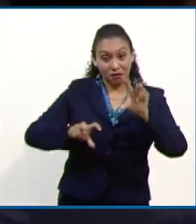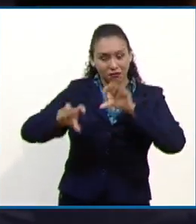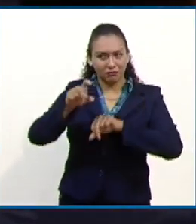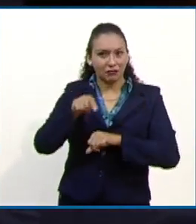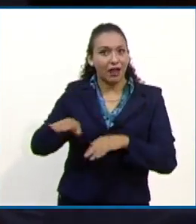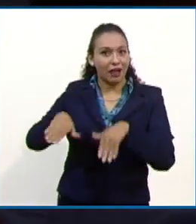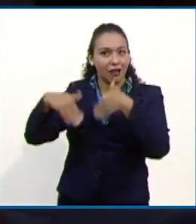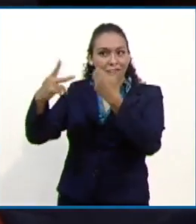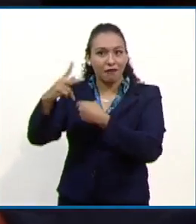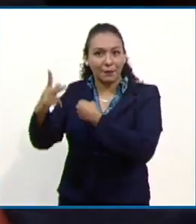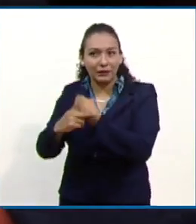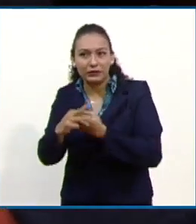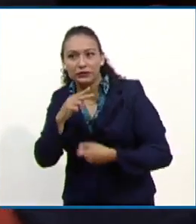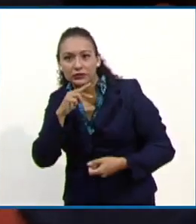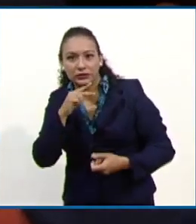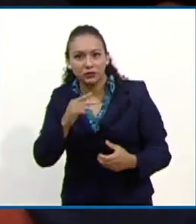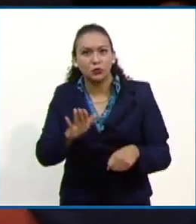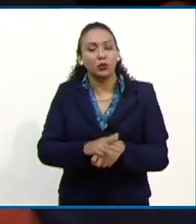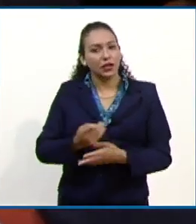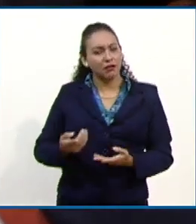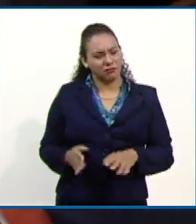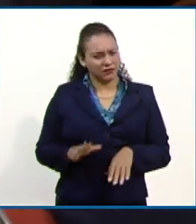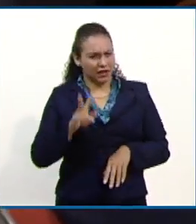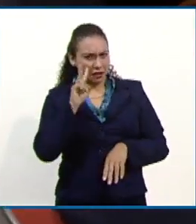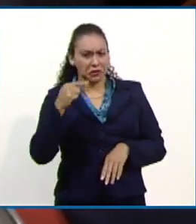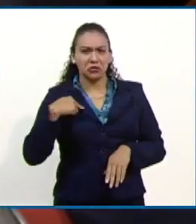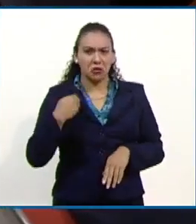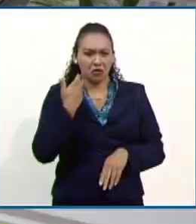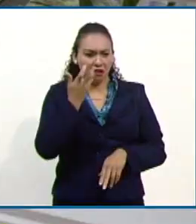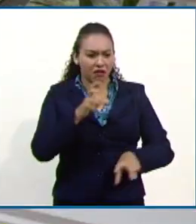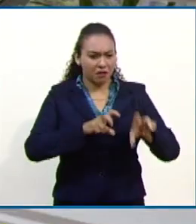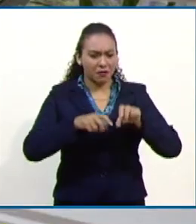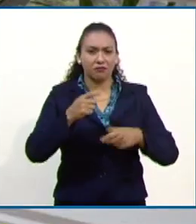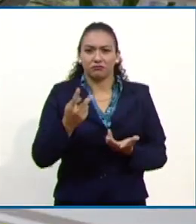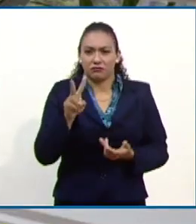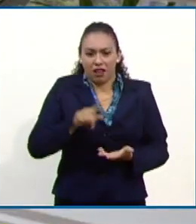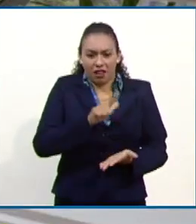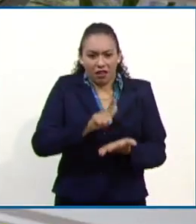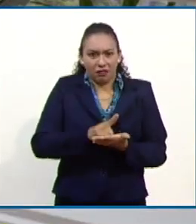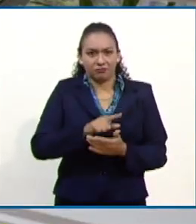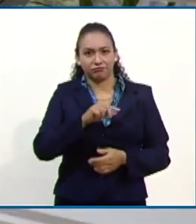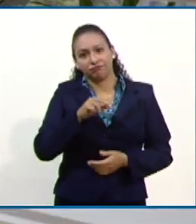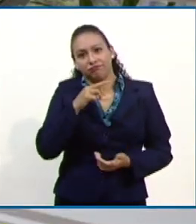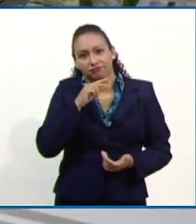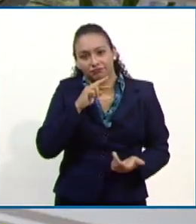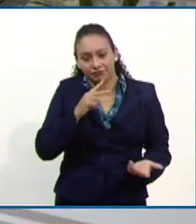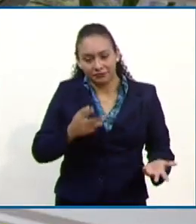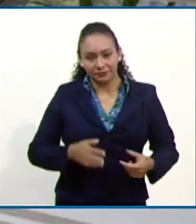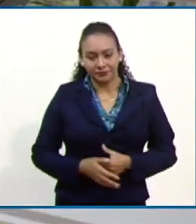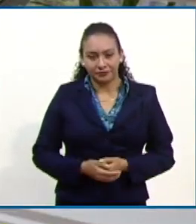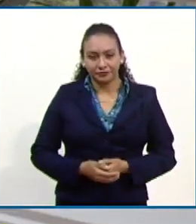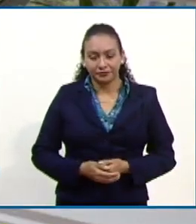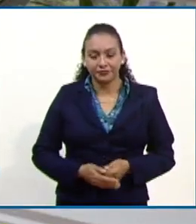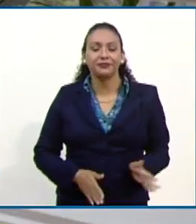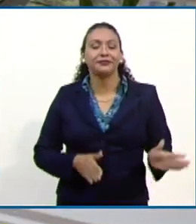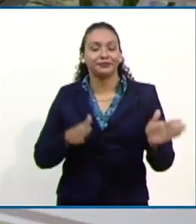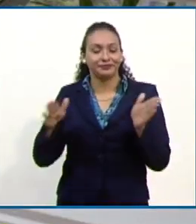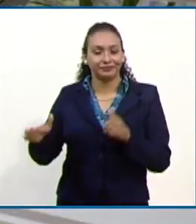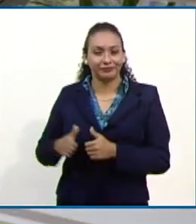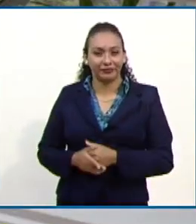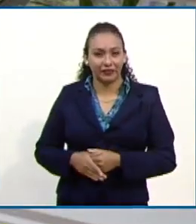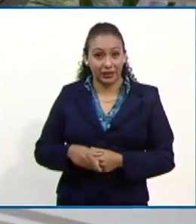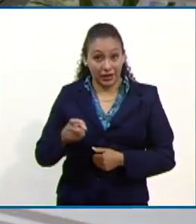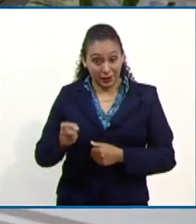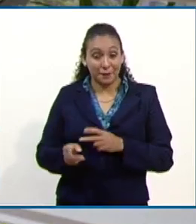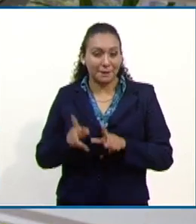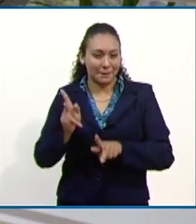a generar en el sistema de administración de justicia. En más de estos temas, la relatora especial sobre la independencia